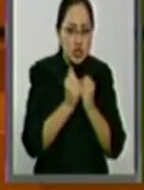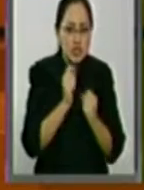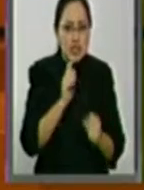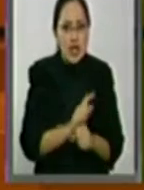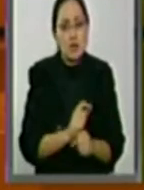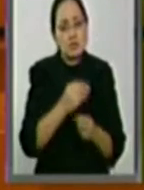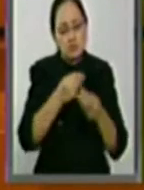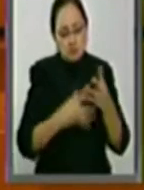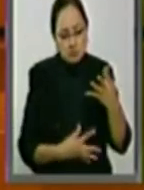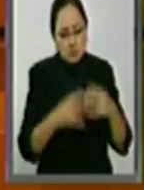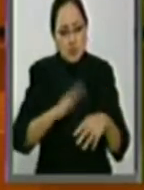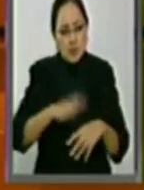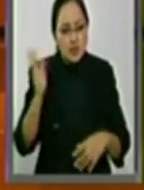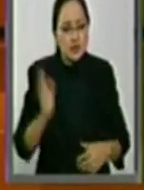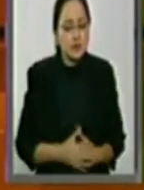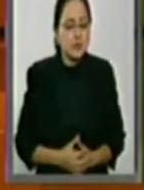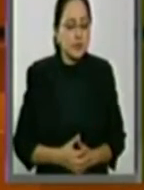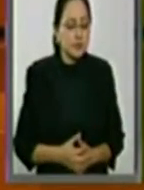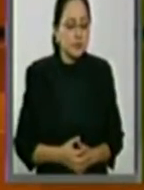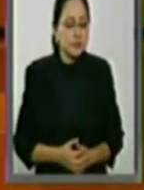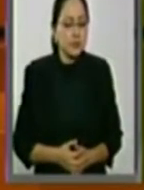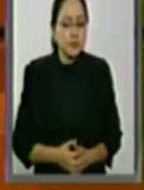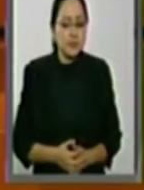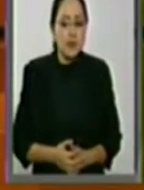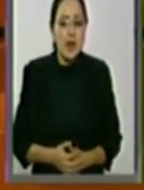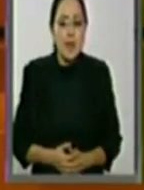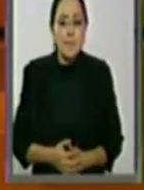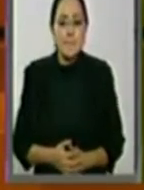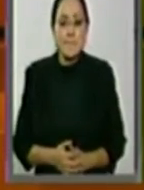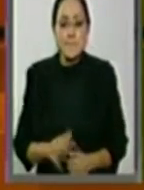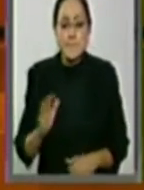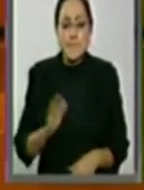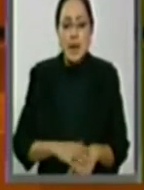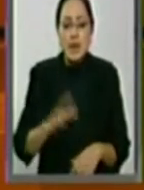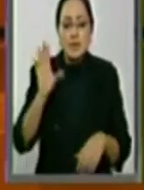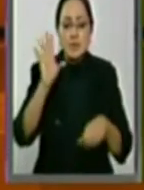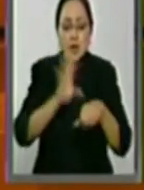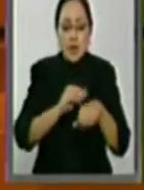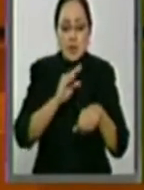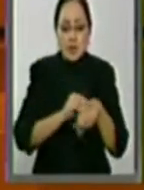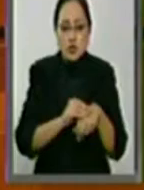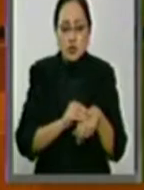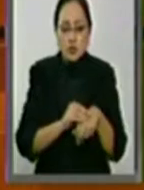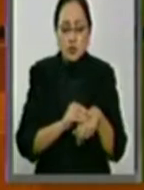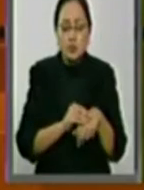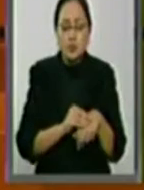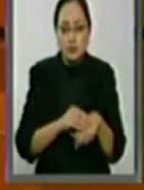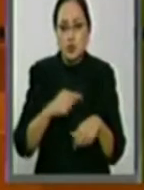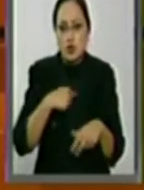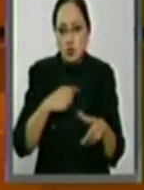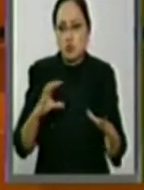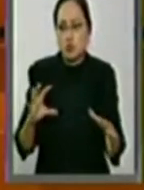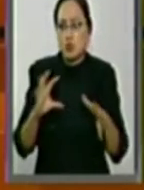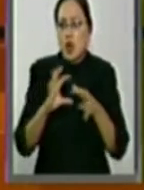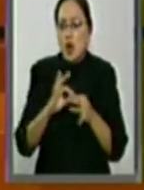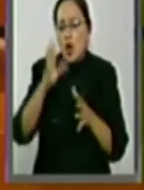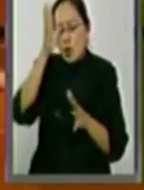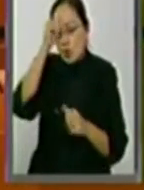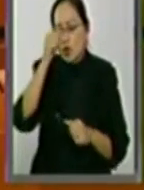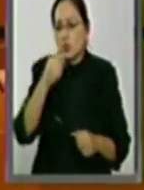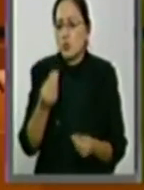aspectos. Mayores facultades, coincido con varias de mis compañeras y